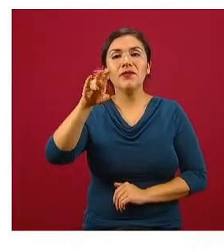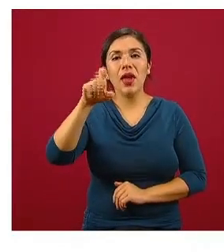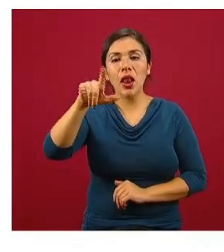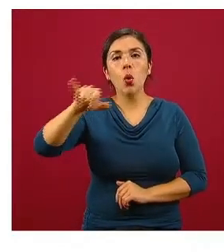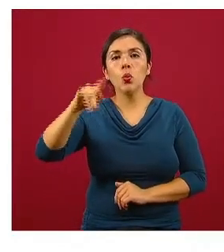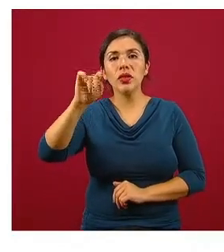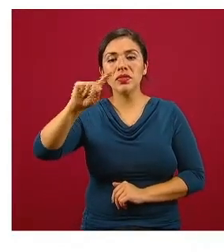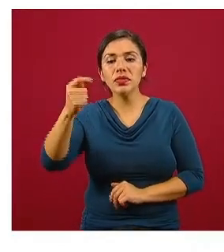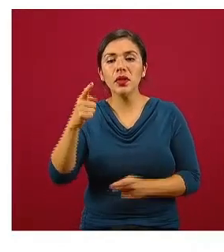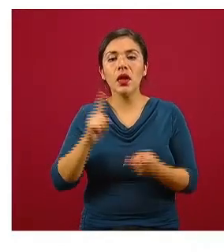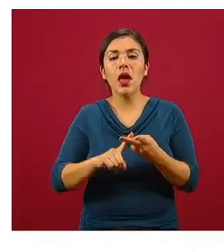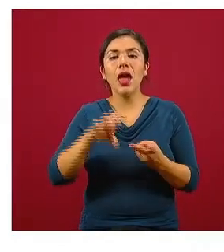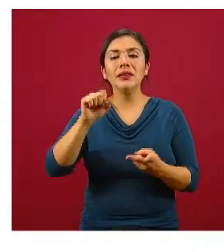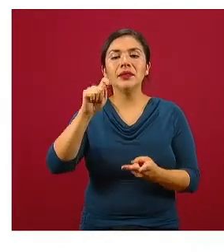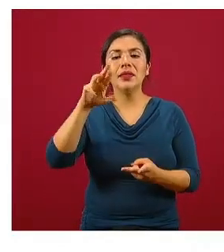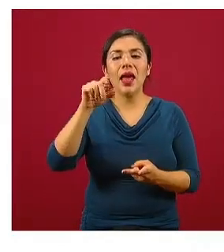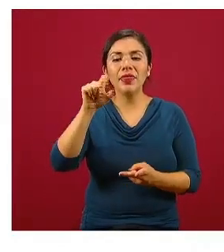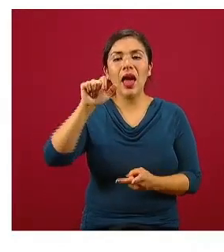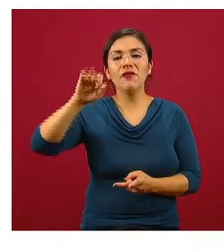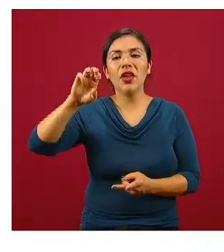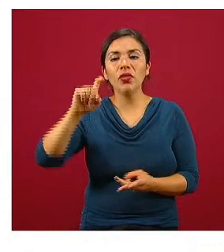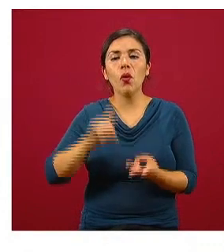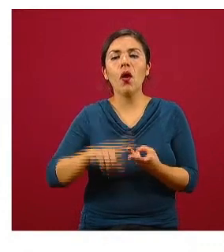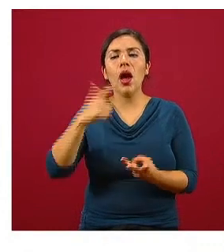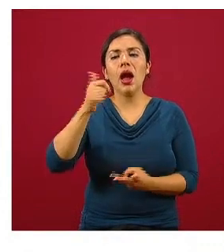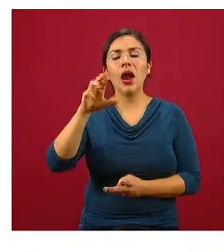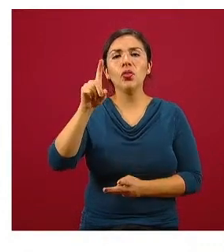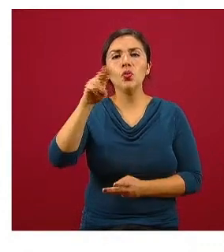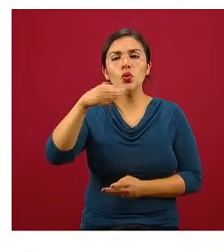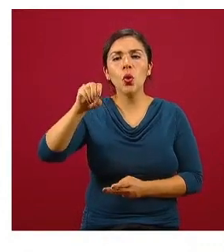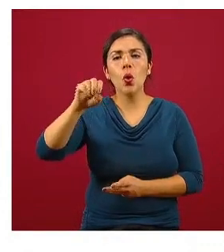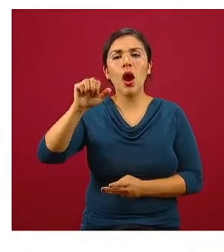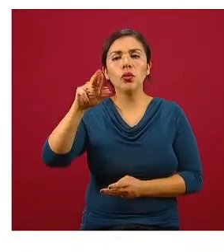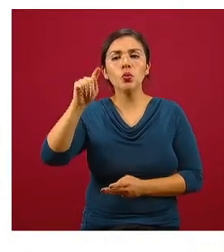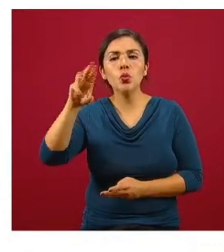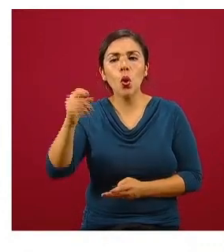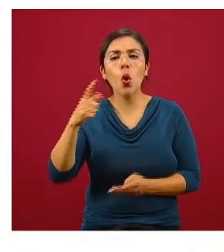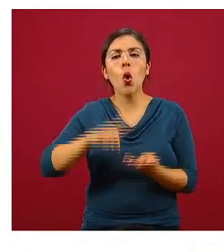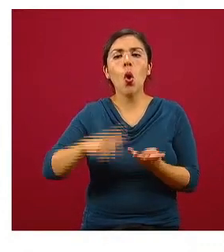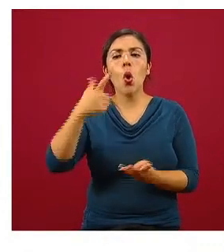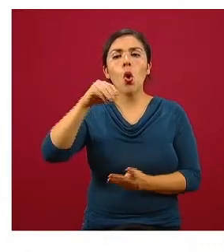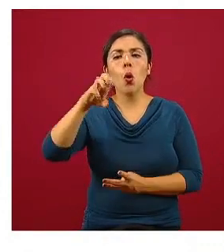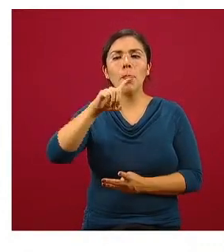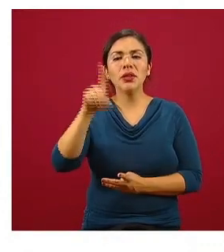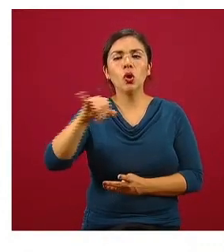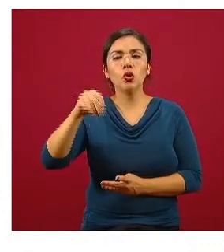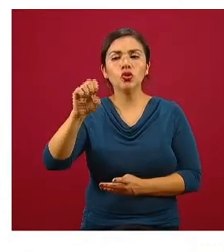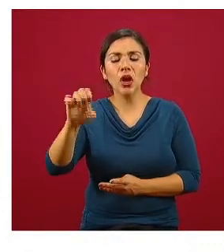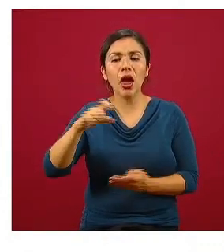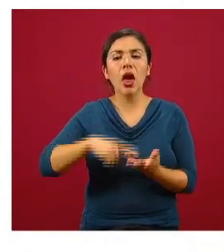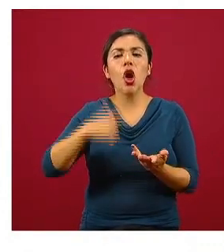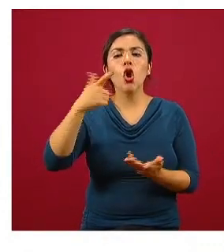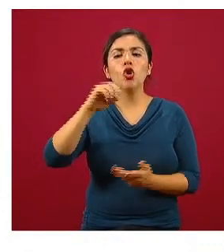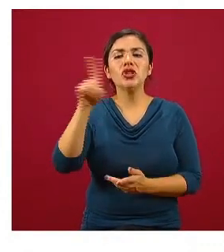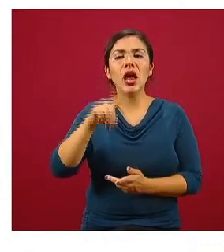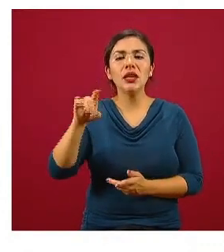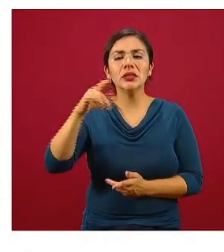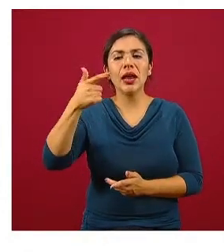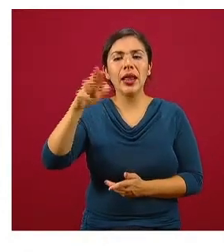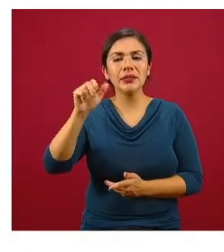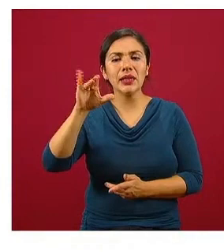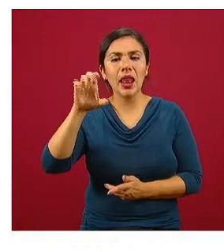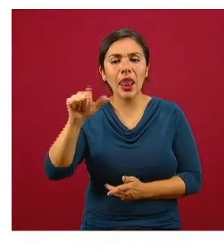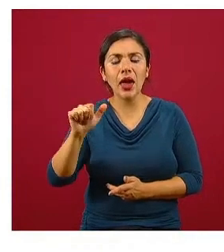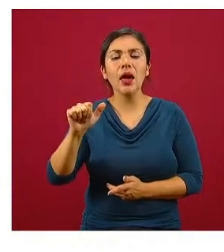Vázquez Judith, Estrada Ramírez Alfredo, Garduño Magaña Arturo, Gómez Ulibarri José Manuel, González Farías Graciela María de los